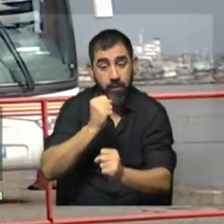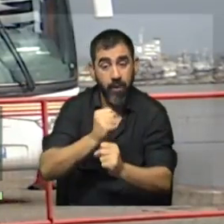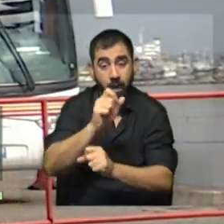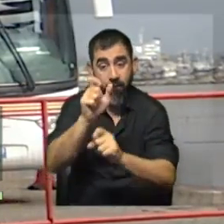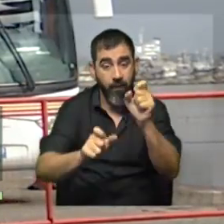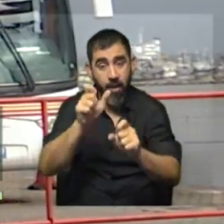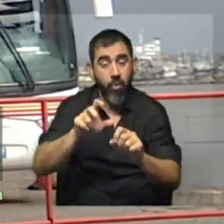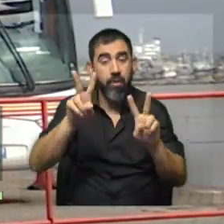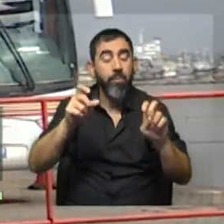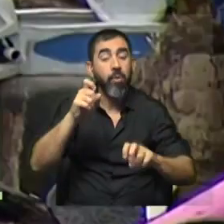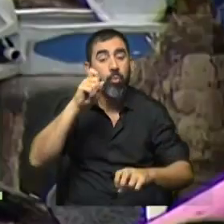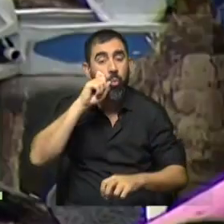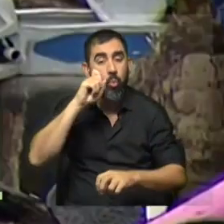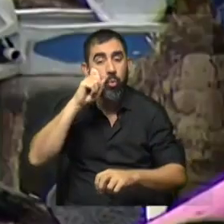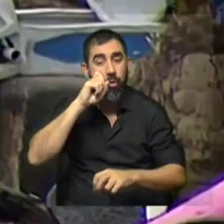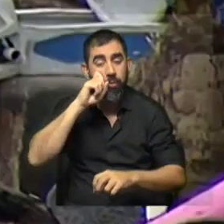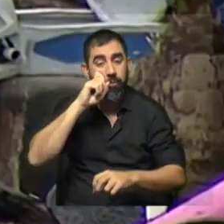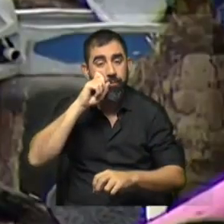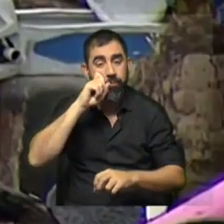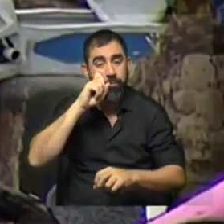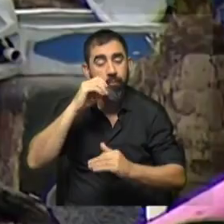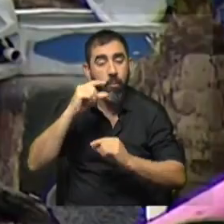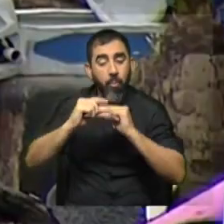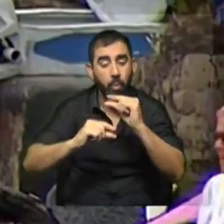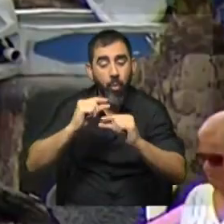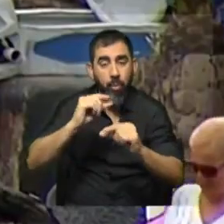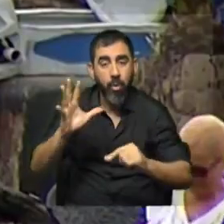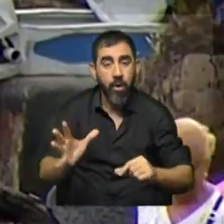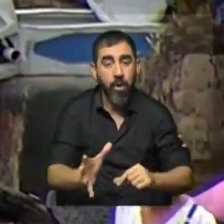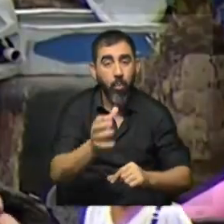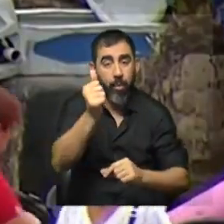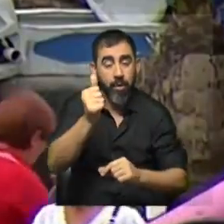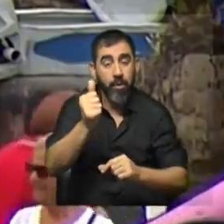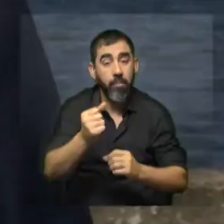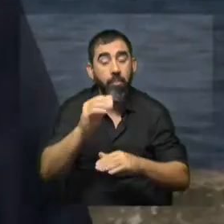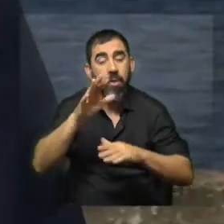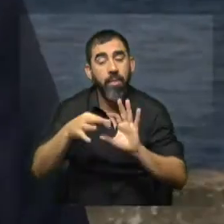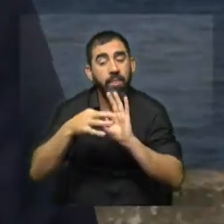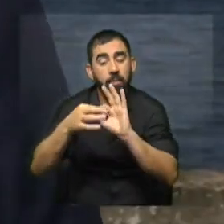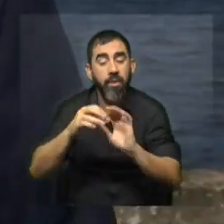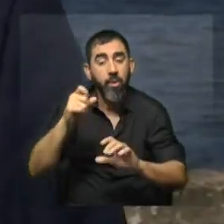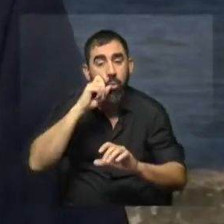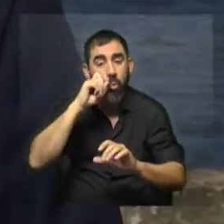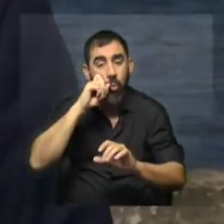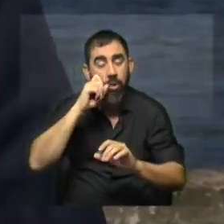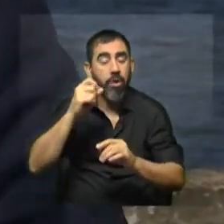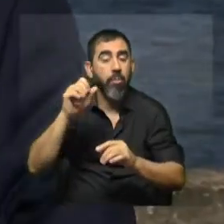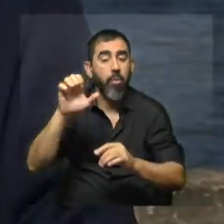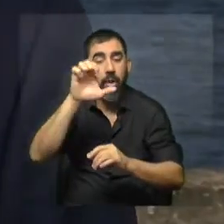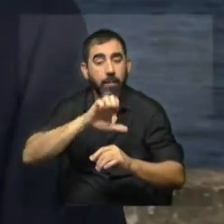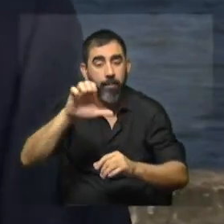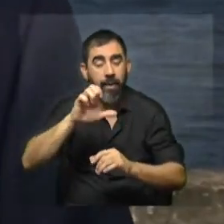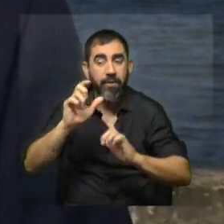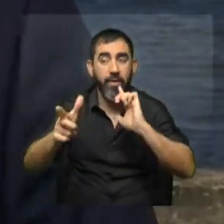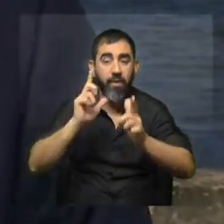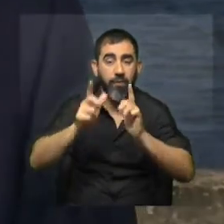del ámbito del turismo que se vienen recuperando porque dependen más del turismo corporativo, del turismo